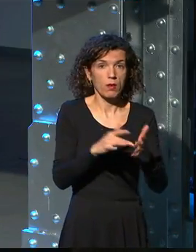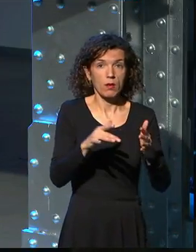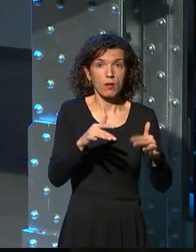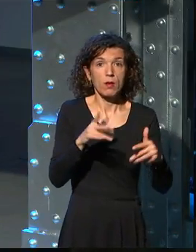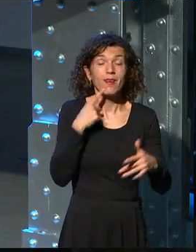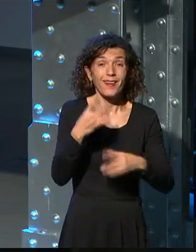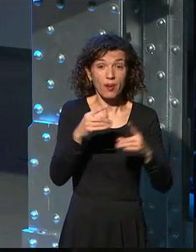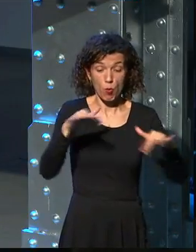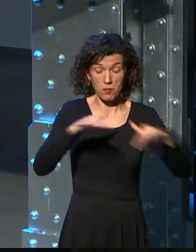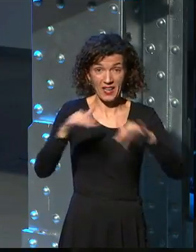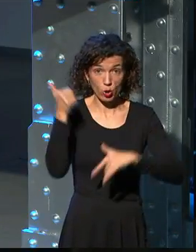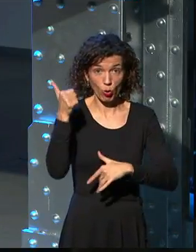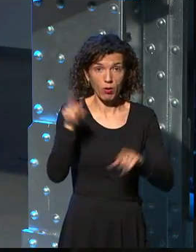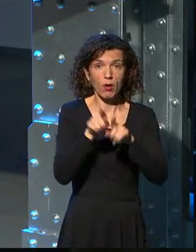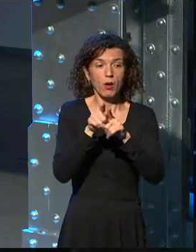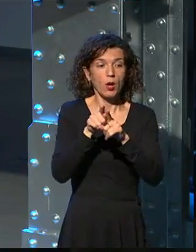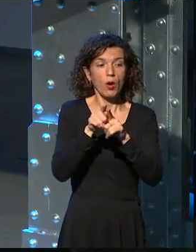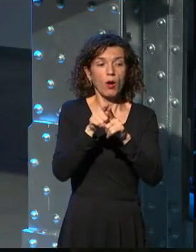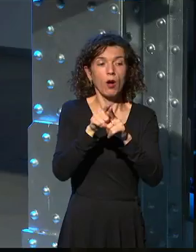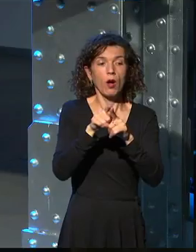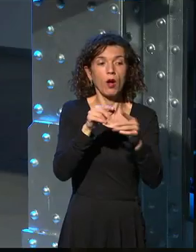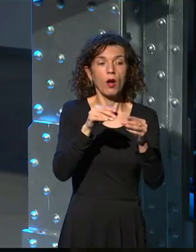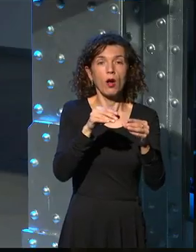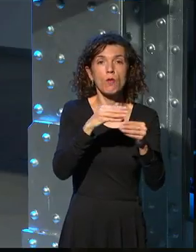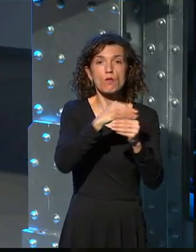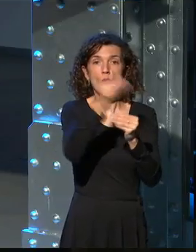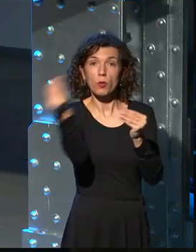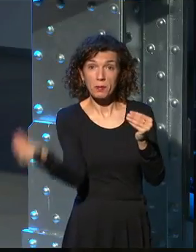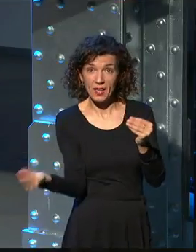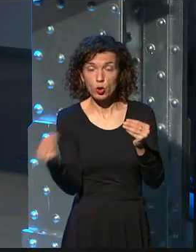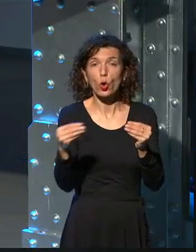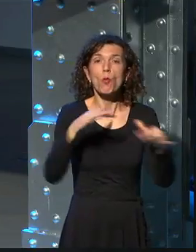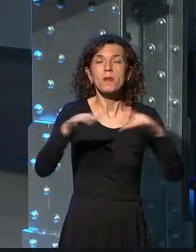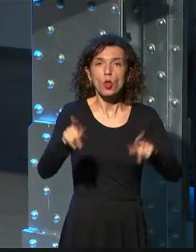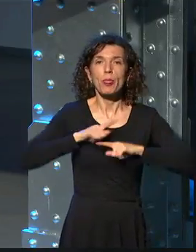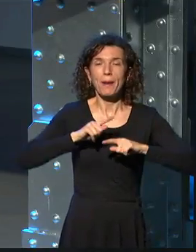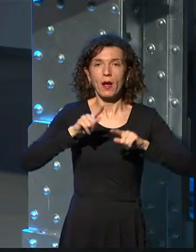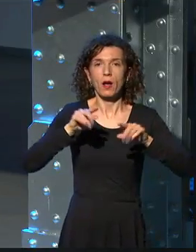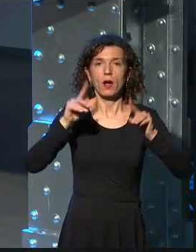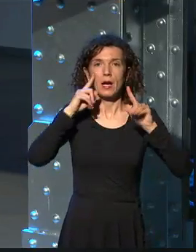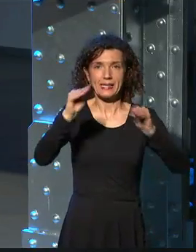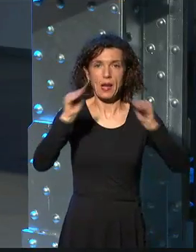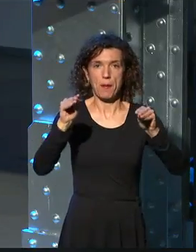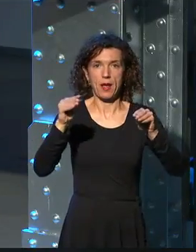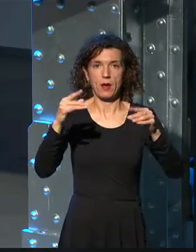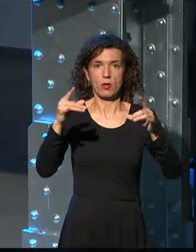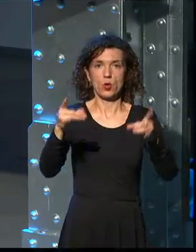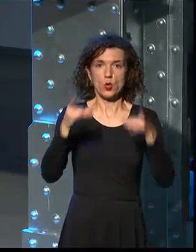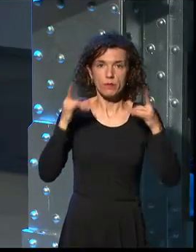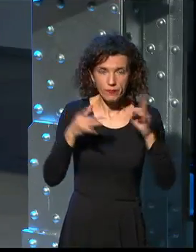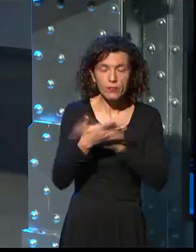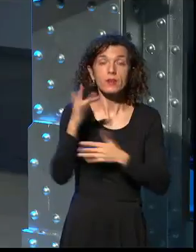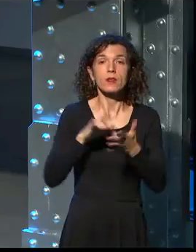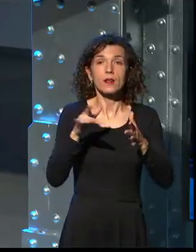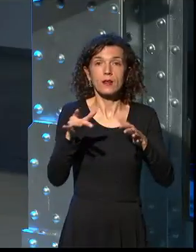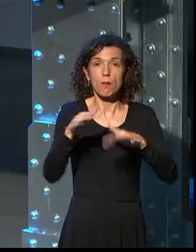para excitar la neurona central. El movimiento sirve para captar la atención, es un estímulo muy llamativo, y esta